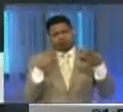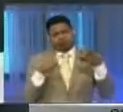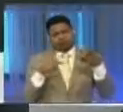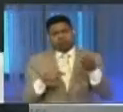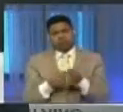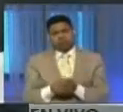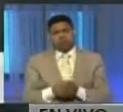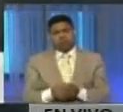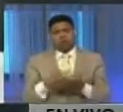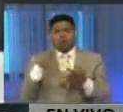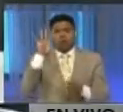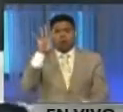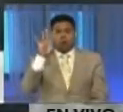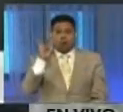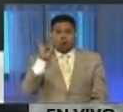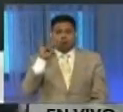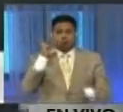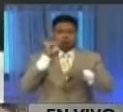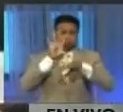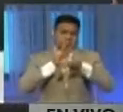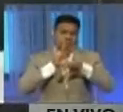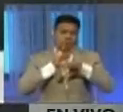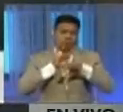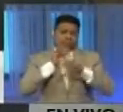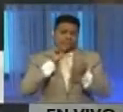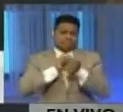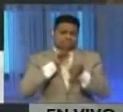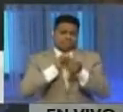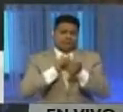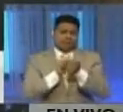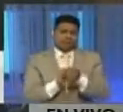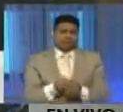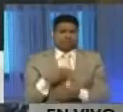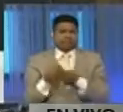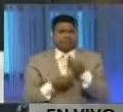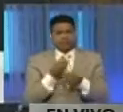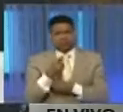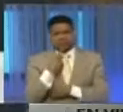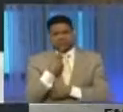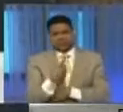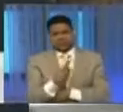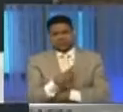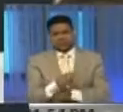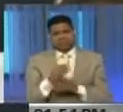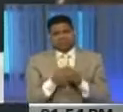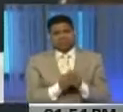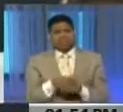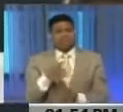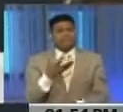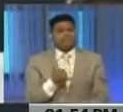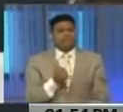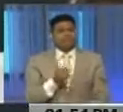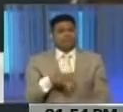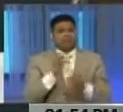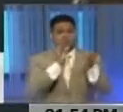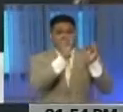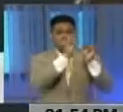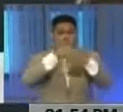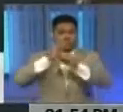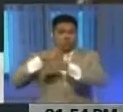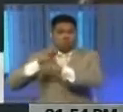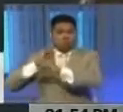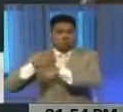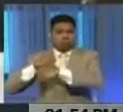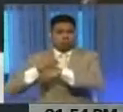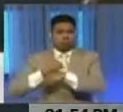ellos oro y diamante, que así lo ha destacado el Ejecutivo Nacional, también forma parte del motor minero contemplado